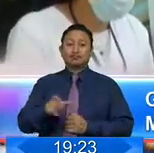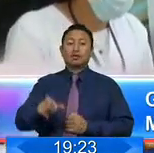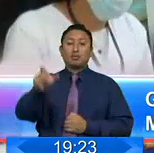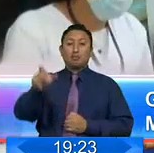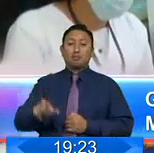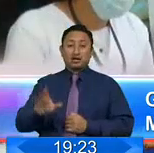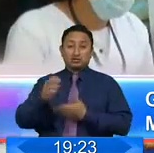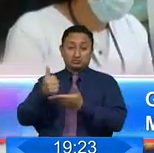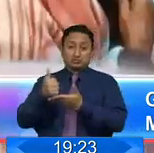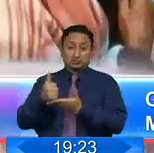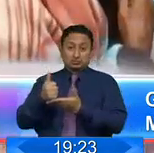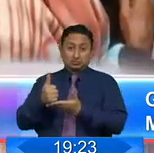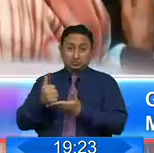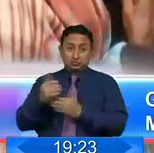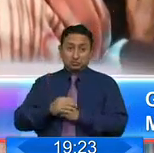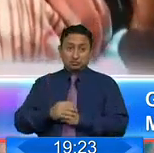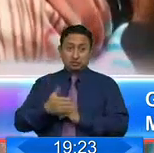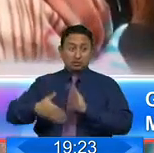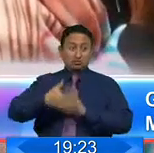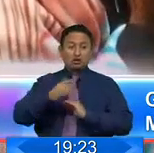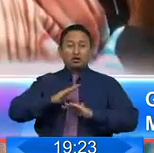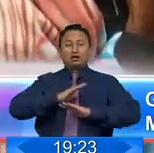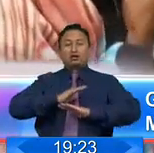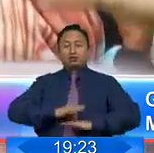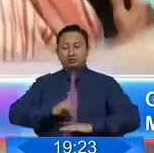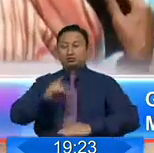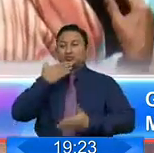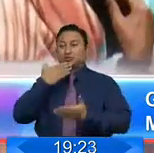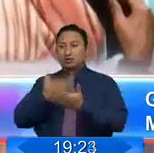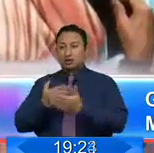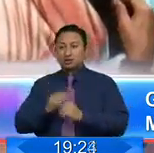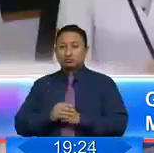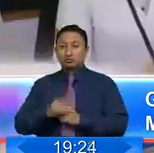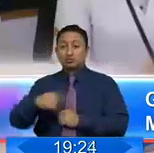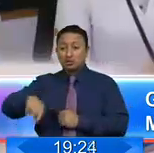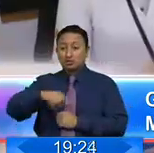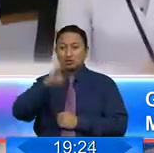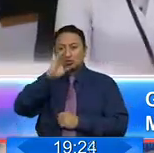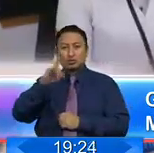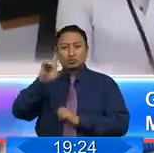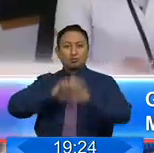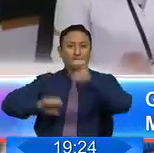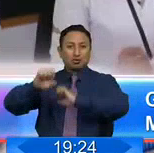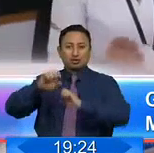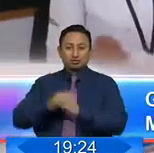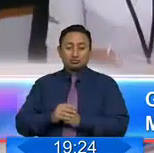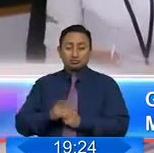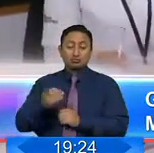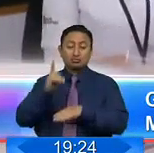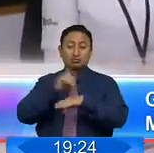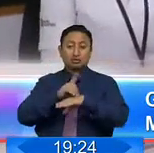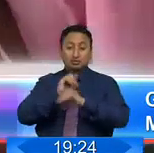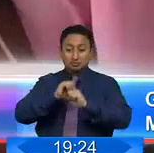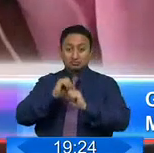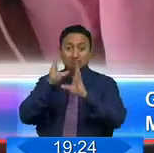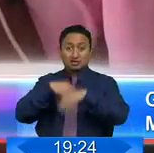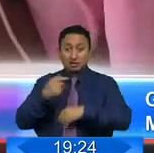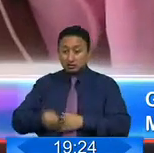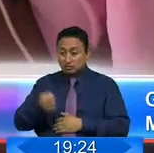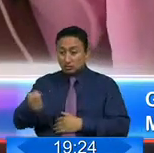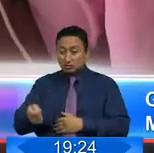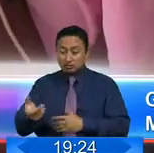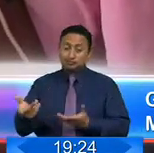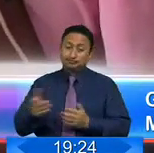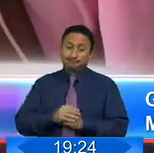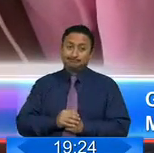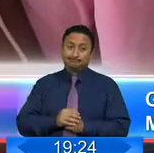beneficios luego de la atención se van satisfechos, agradecen ya que por mucho tiempo no habían sido valorados por un médico, menos aún recibir gratuitamente medicina, sobre todo